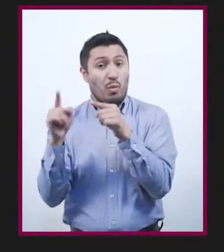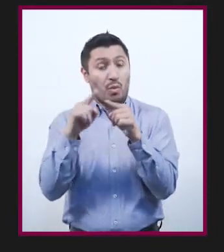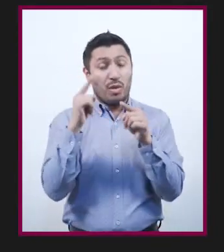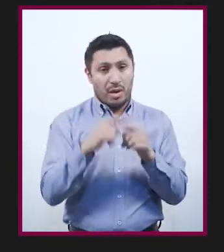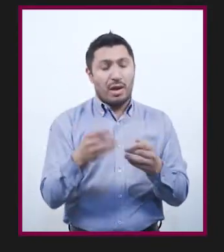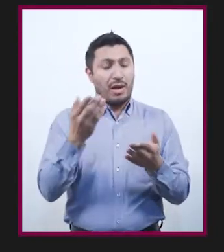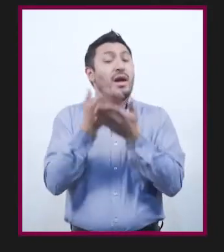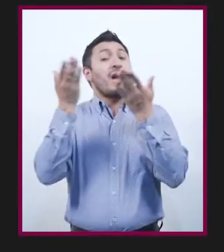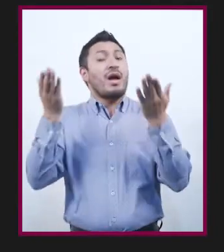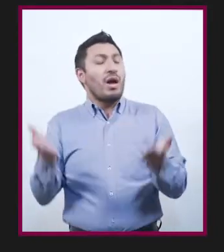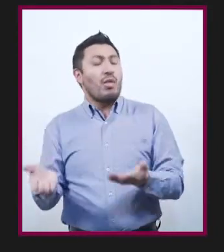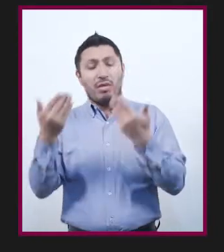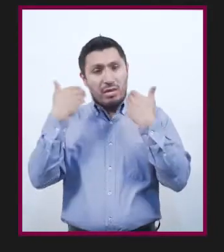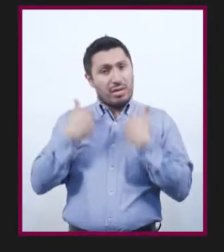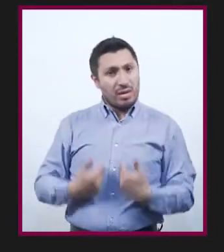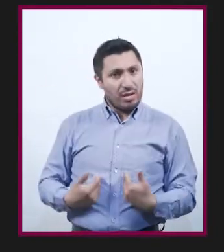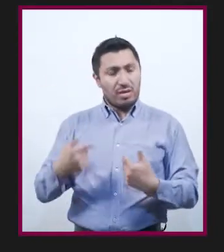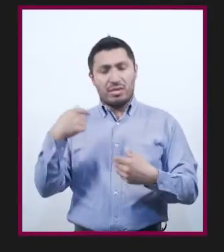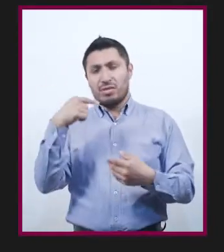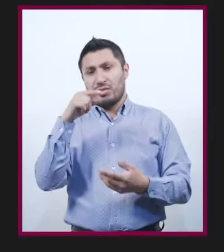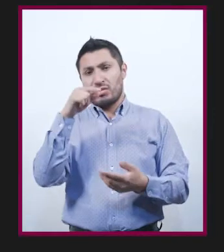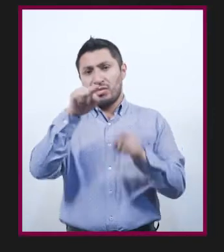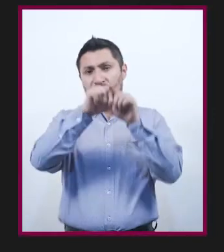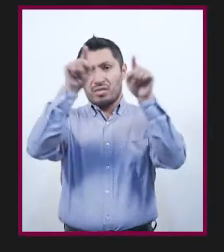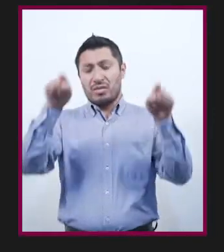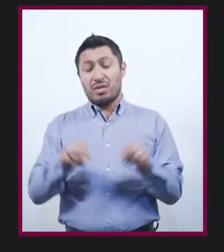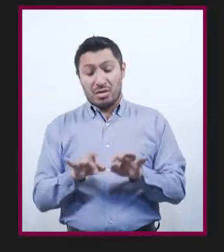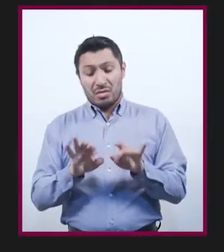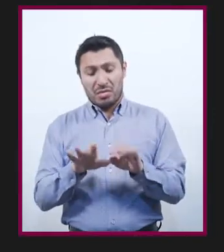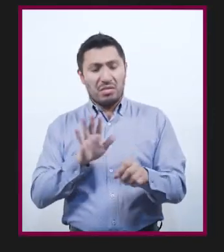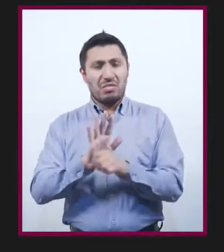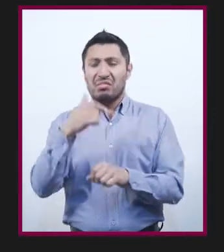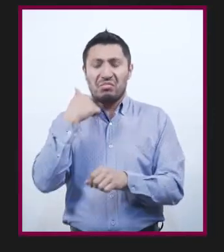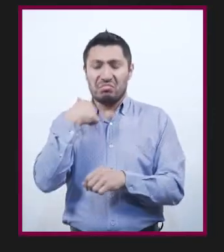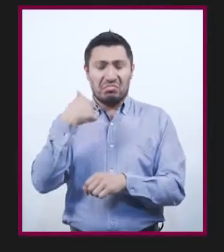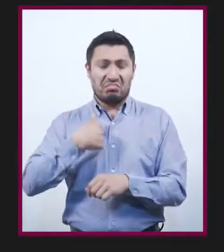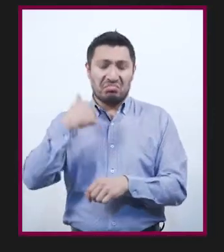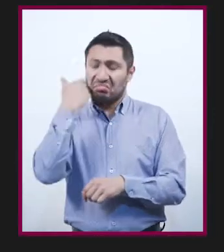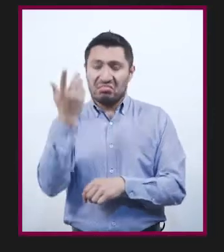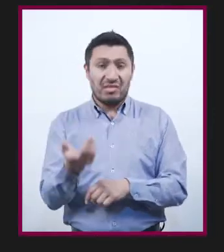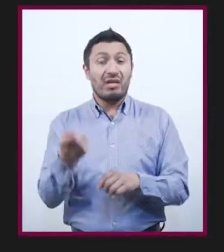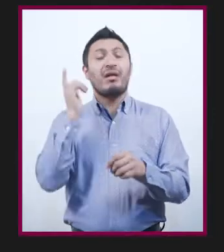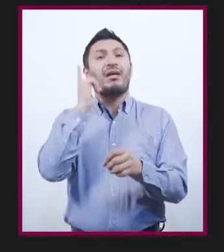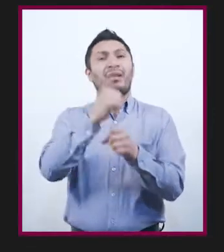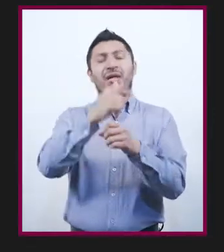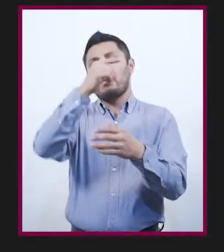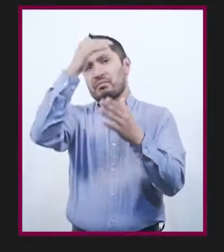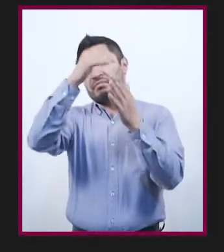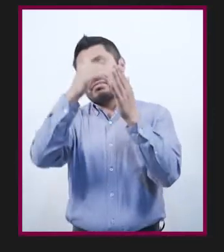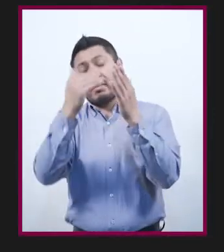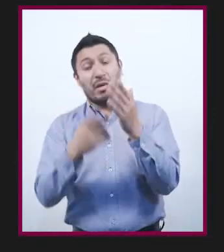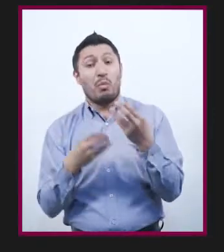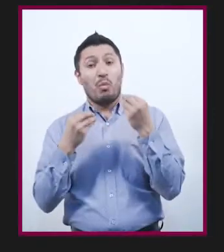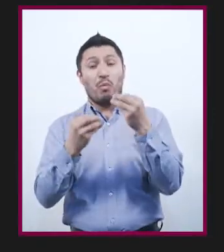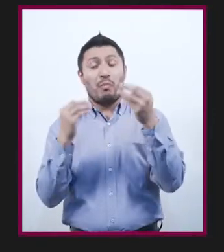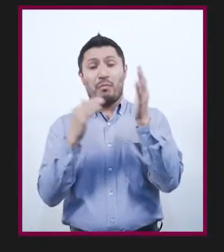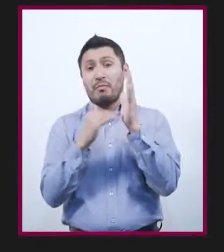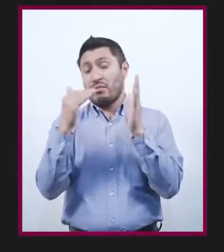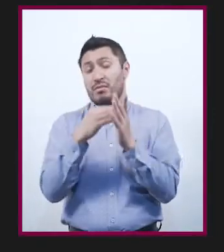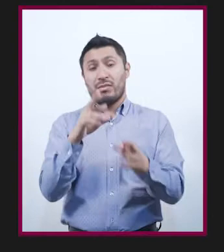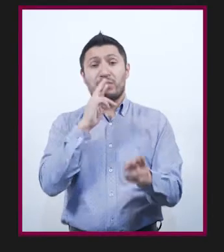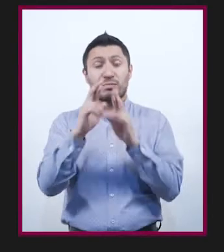supersticiones. Gran variedad de cosas, por ejemplo, la tecnología. Antes ellos, para investigar algo, necesitaban